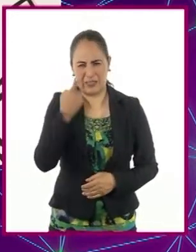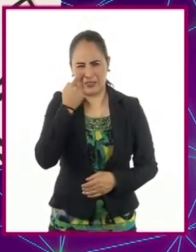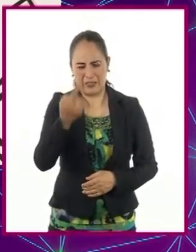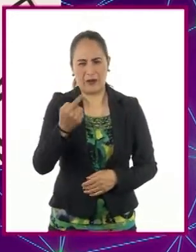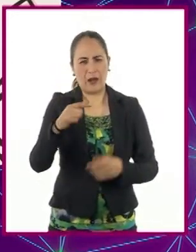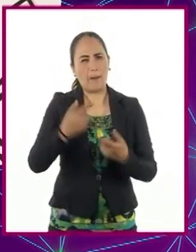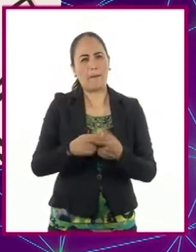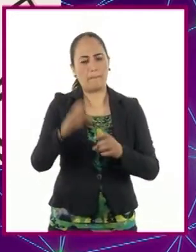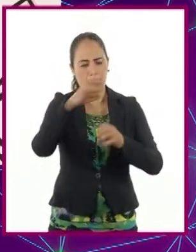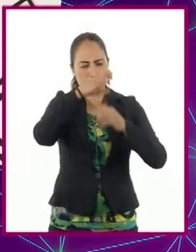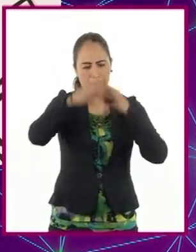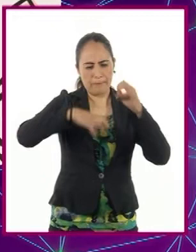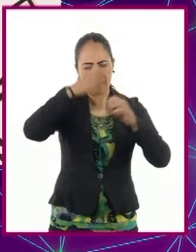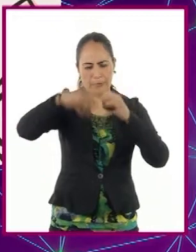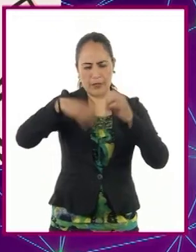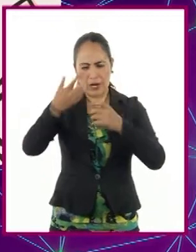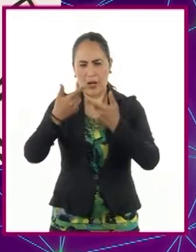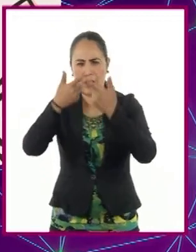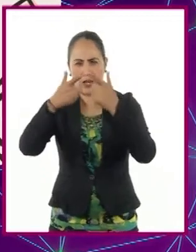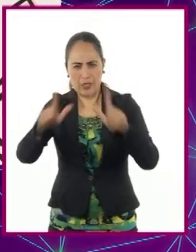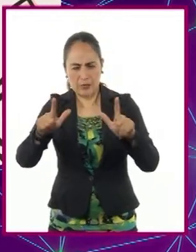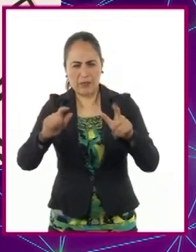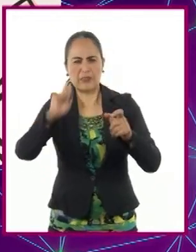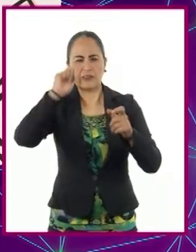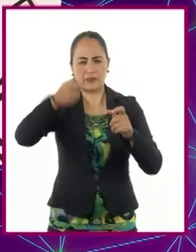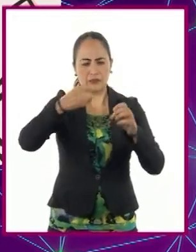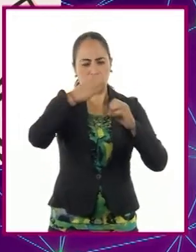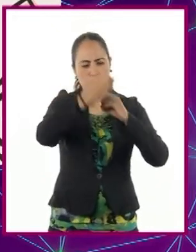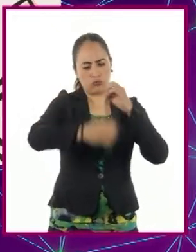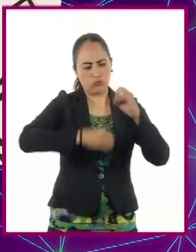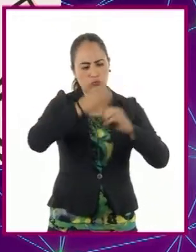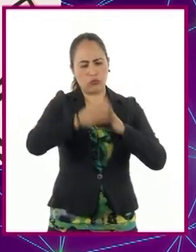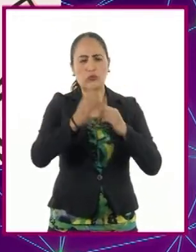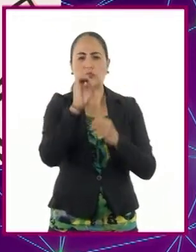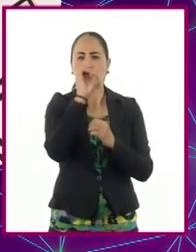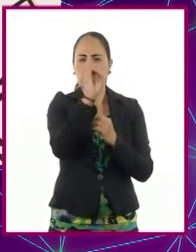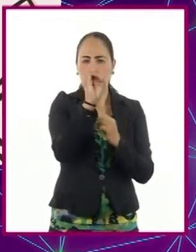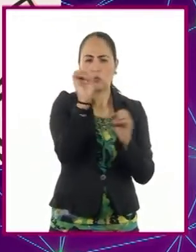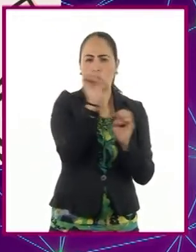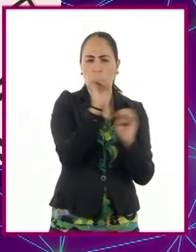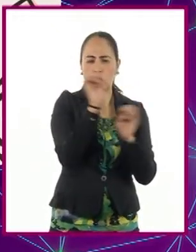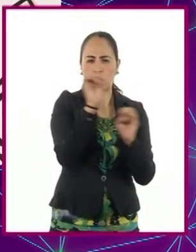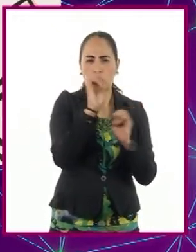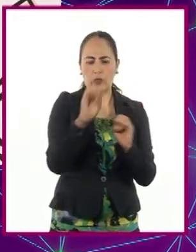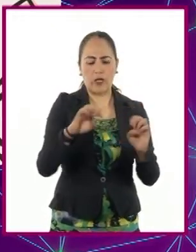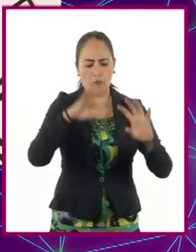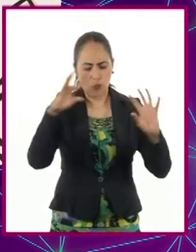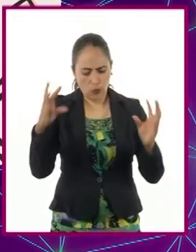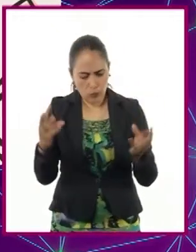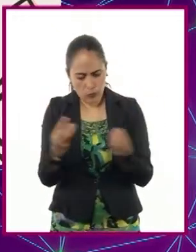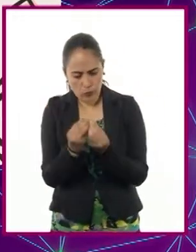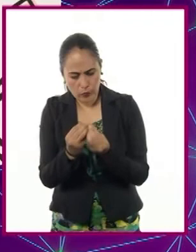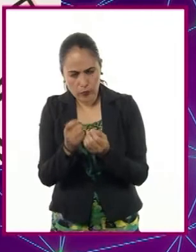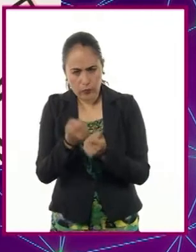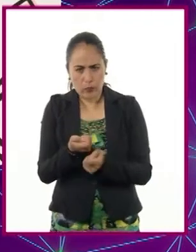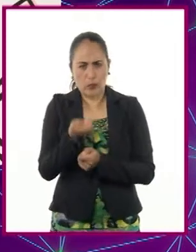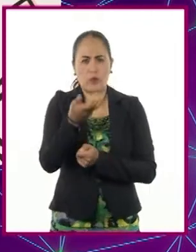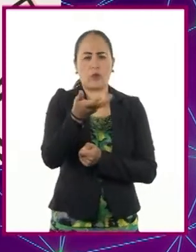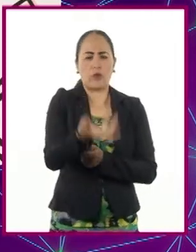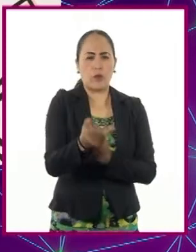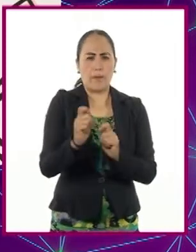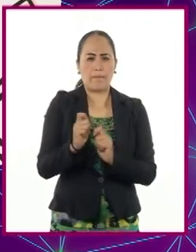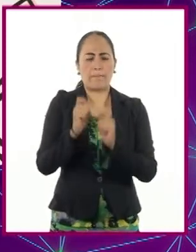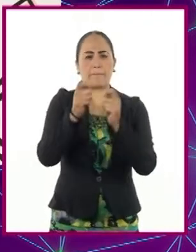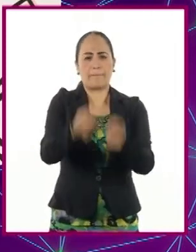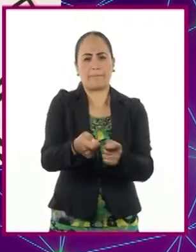formando moléculas tiene número de oxidación 0. Cuando los elementos están formando un compuesto, se le asigna número de oxidación con